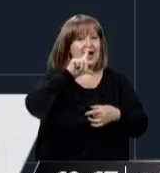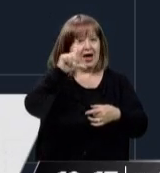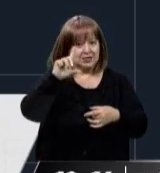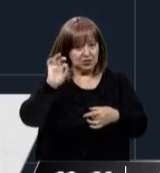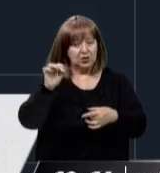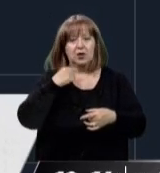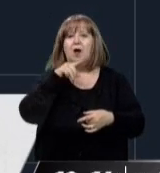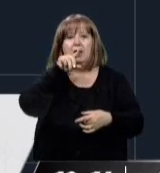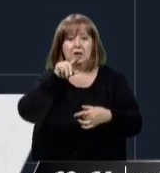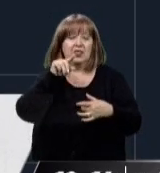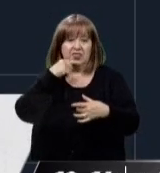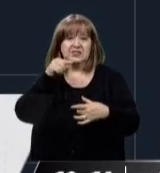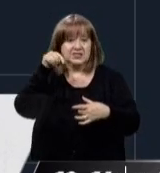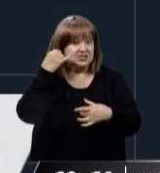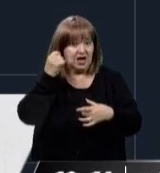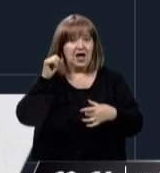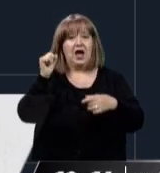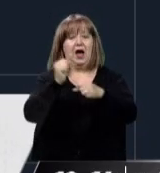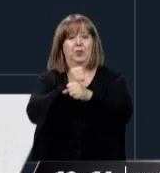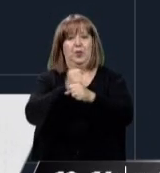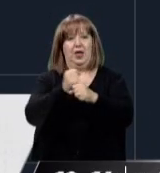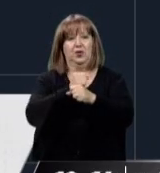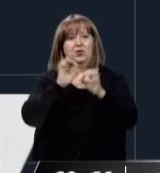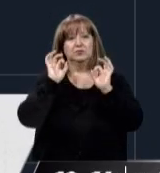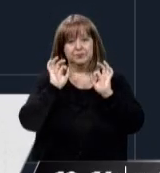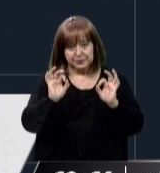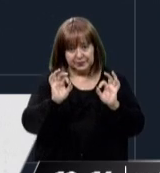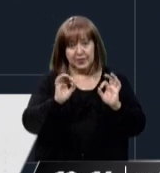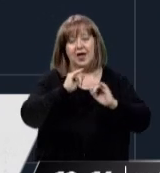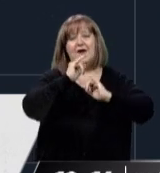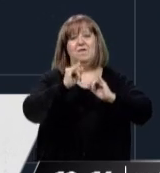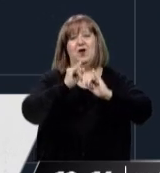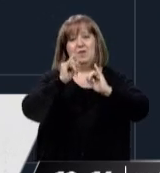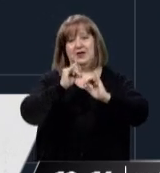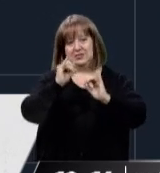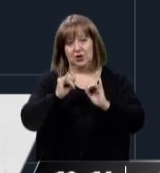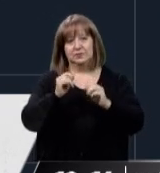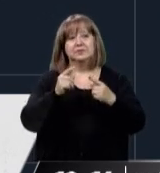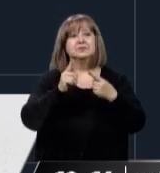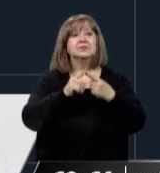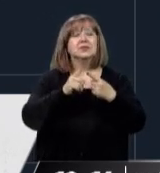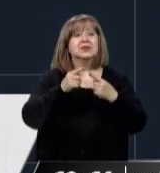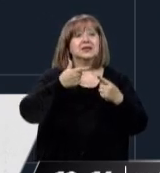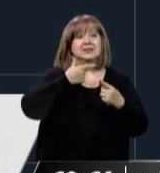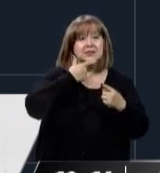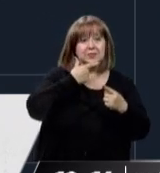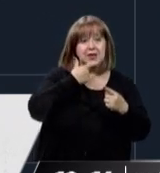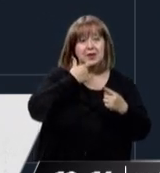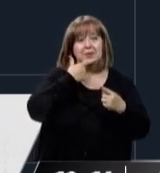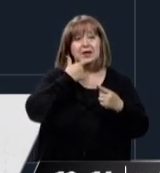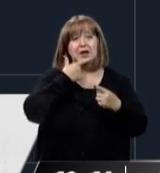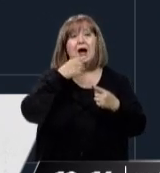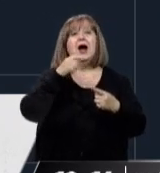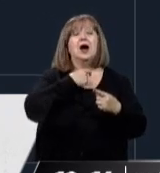centrales liquidaron durante el mes el 12% correspondiente al mes de agosto, 7 de septiembre, 8 de octubre, para la movilidad de